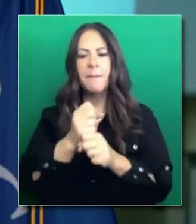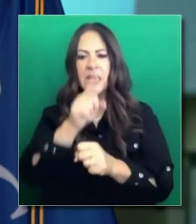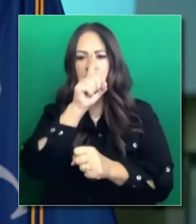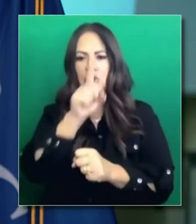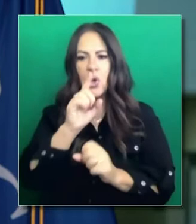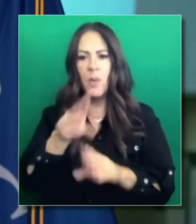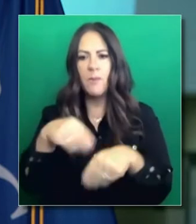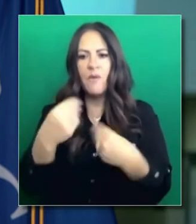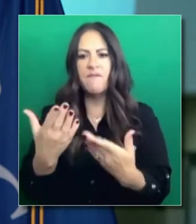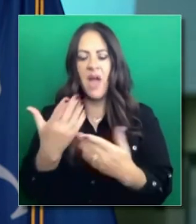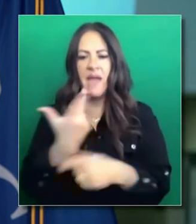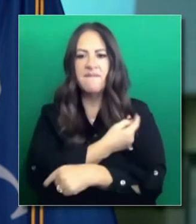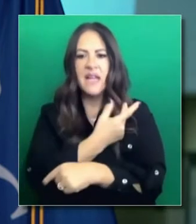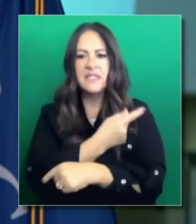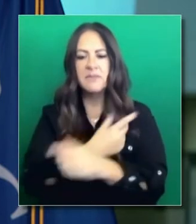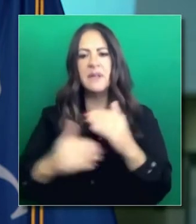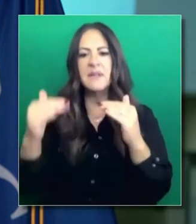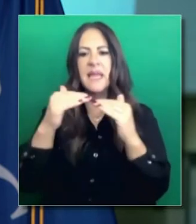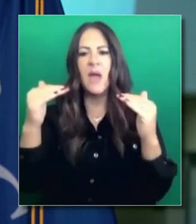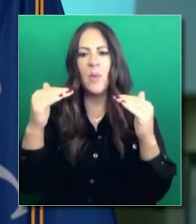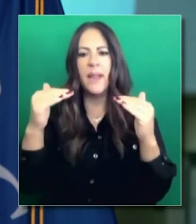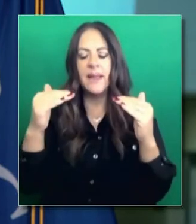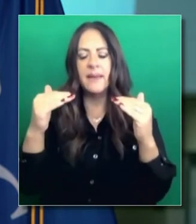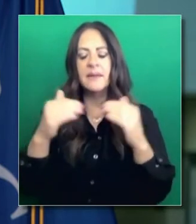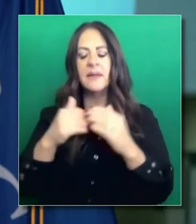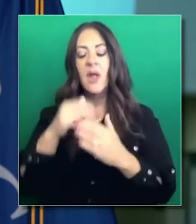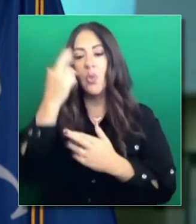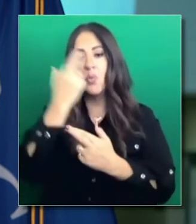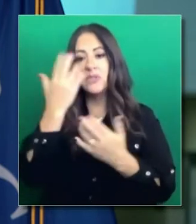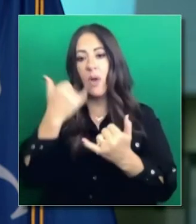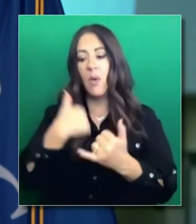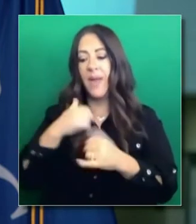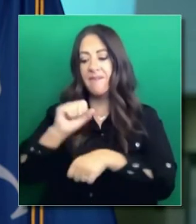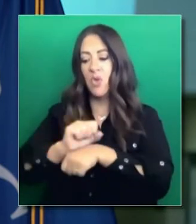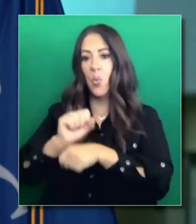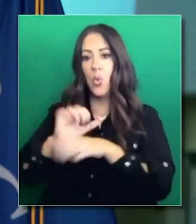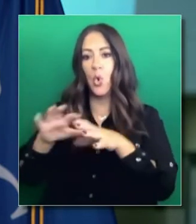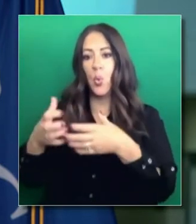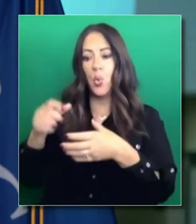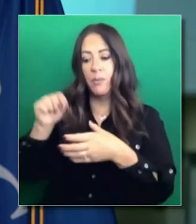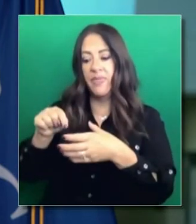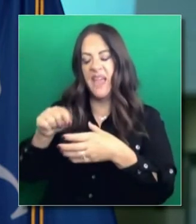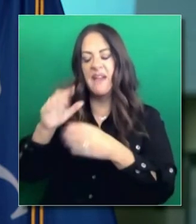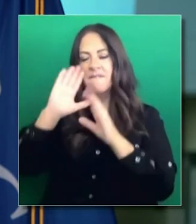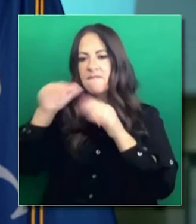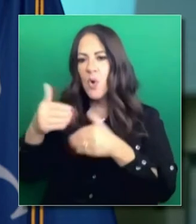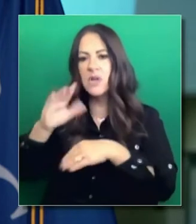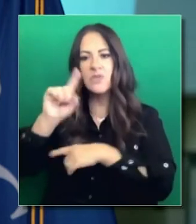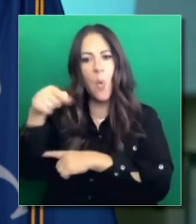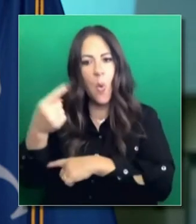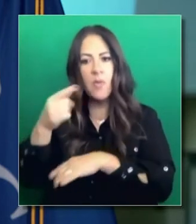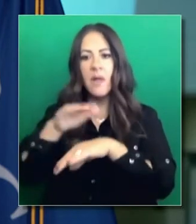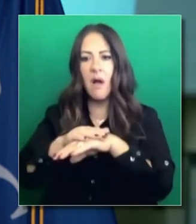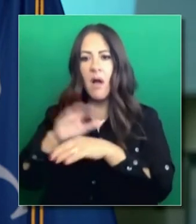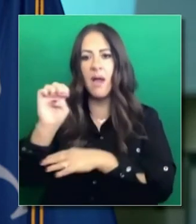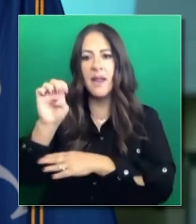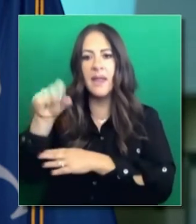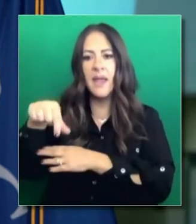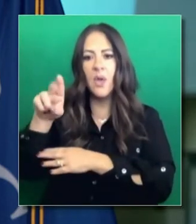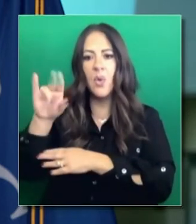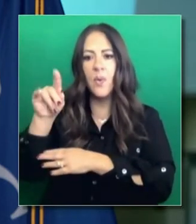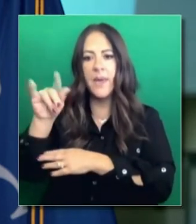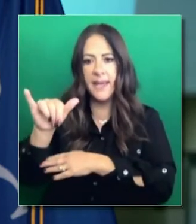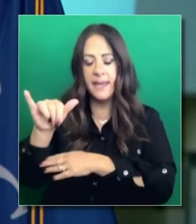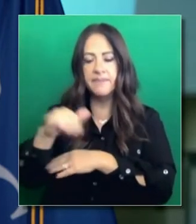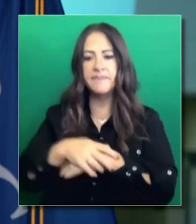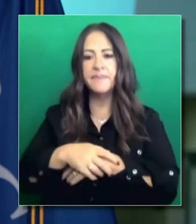estamos distribuyendo las vacunas equitativamente. Formamos este grupo para concentrarnos en la equidad, para concentrarnos en esta pregunta que